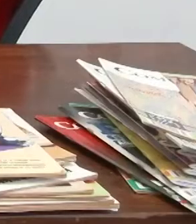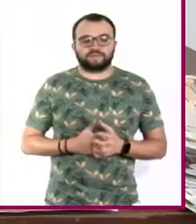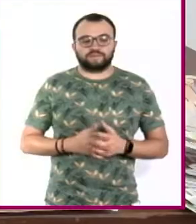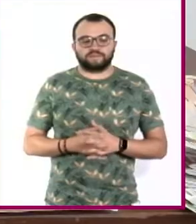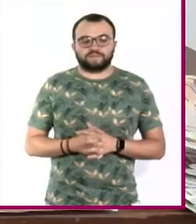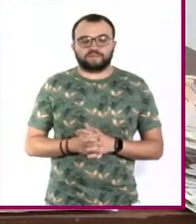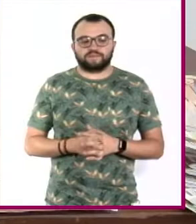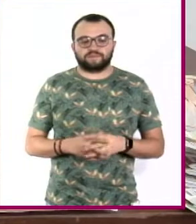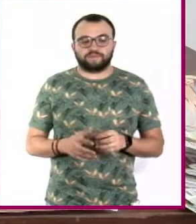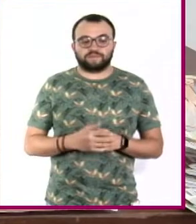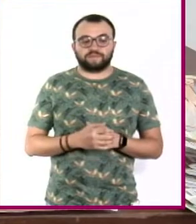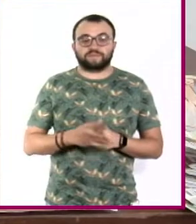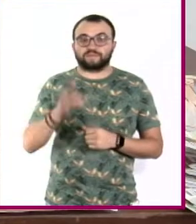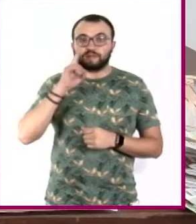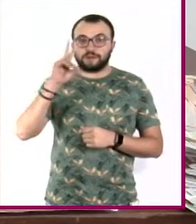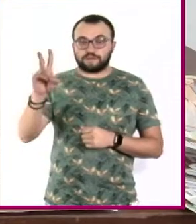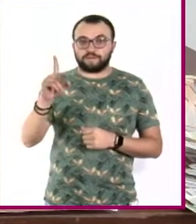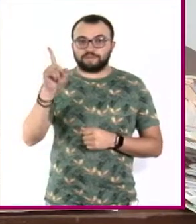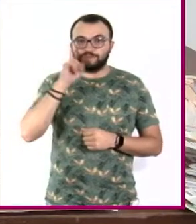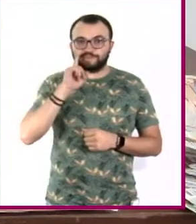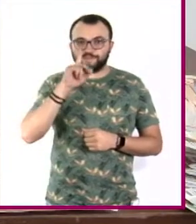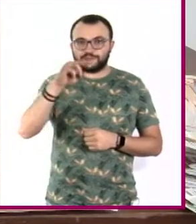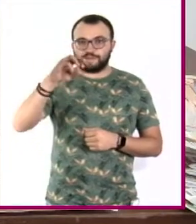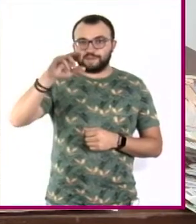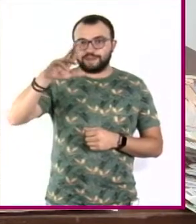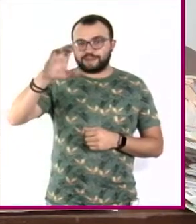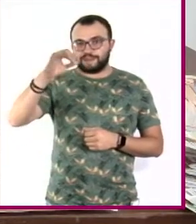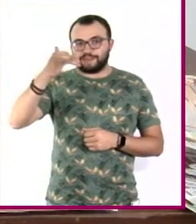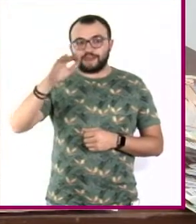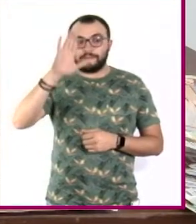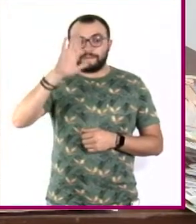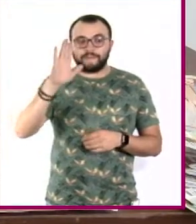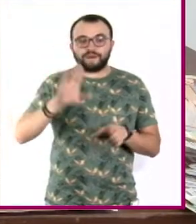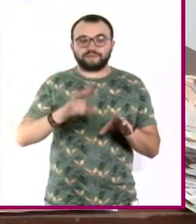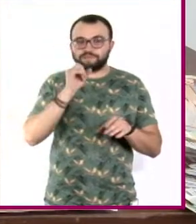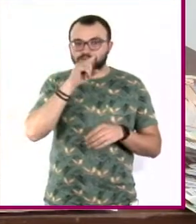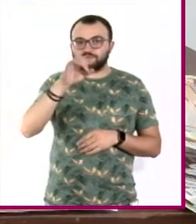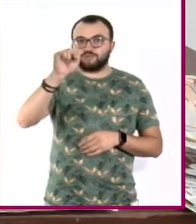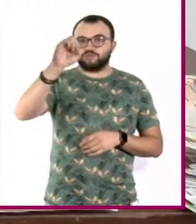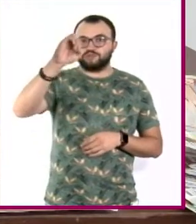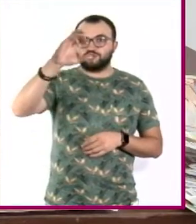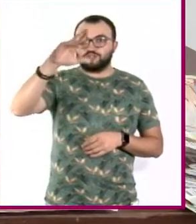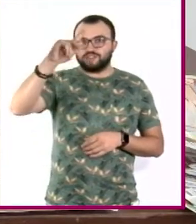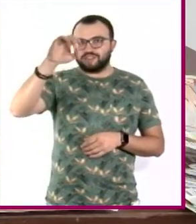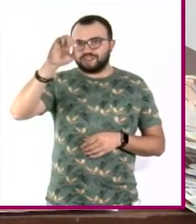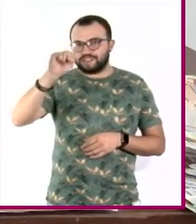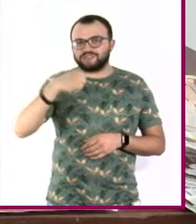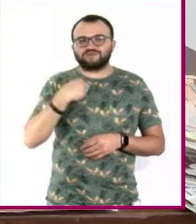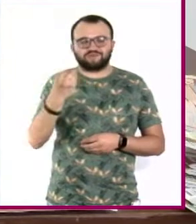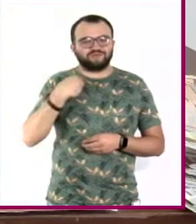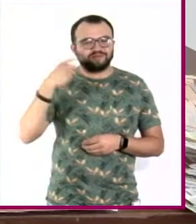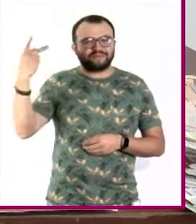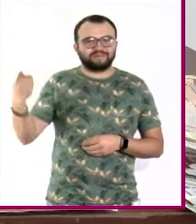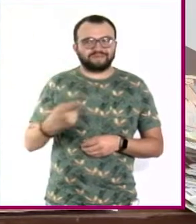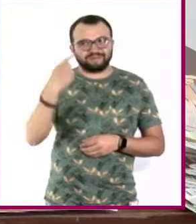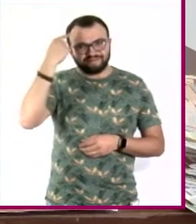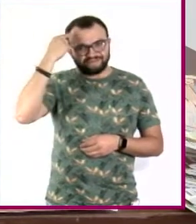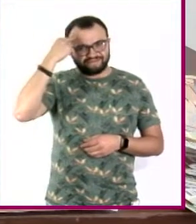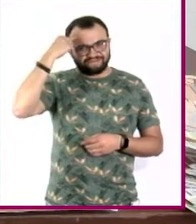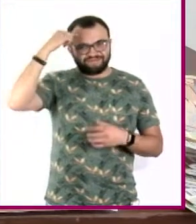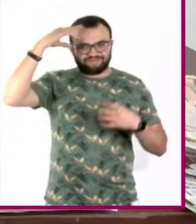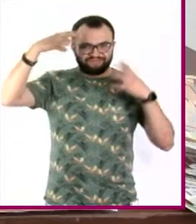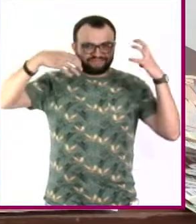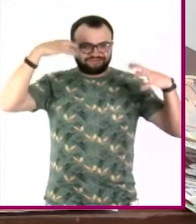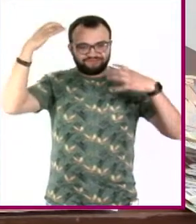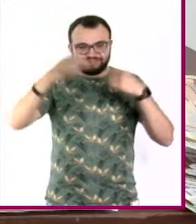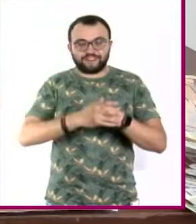Pues Mireya se parece a Sócrates. Ya me puso a girar la cabeza. Me surgieron muchas interrogantes, Frida. Como ya te conozco, Alfredo, y